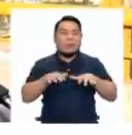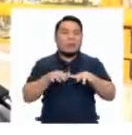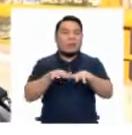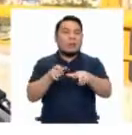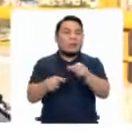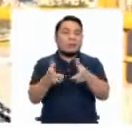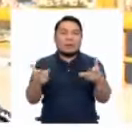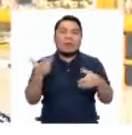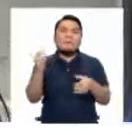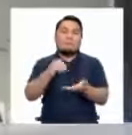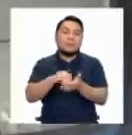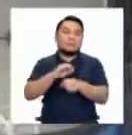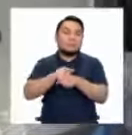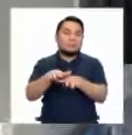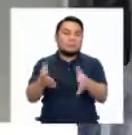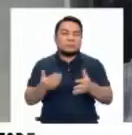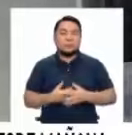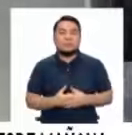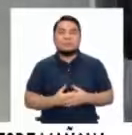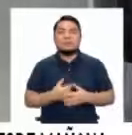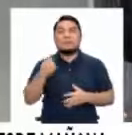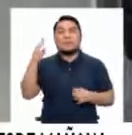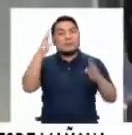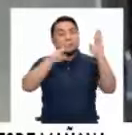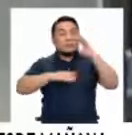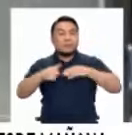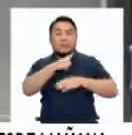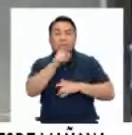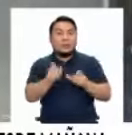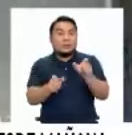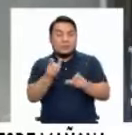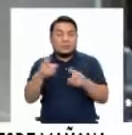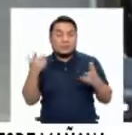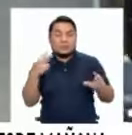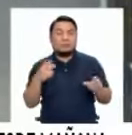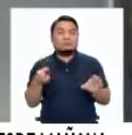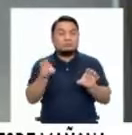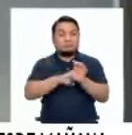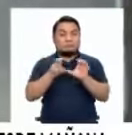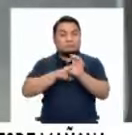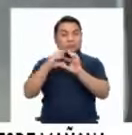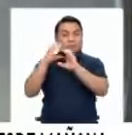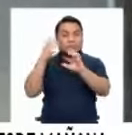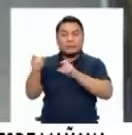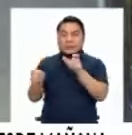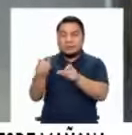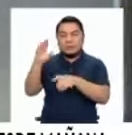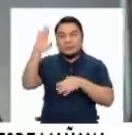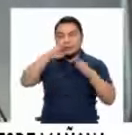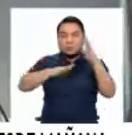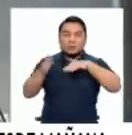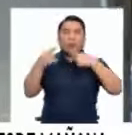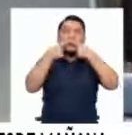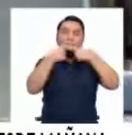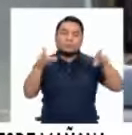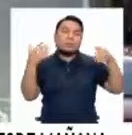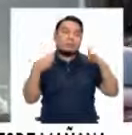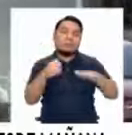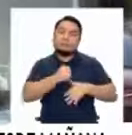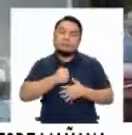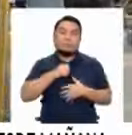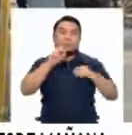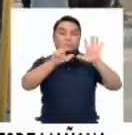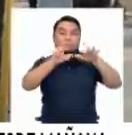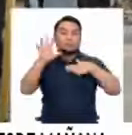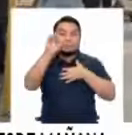generaría más contagio. La preocupación se mantiene entre los usuarios del transporte público. El anuncio fue dado. El